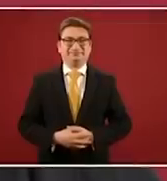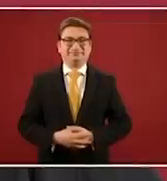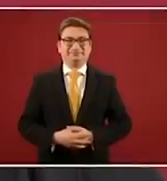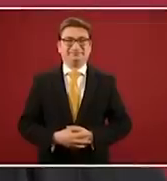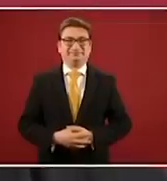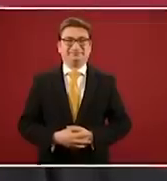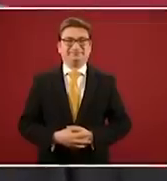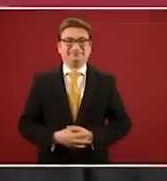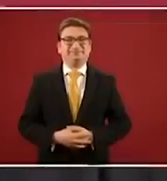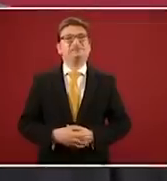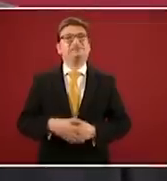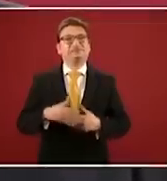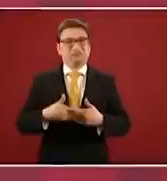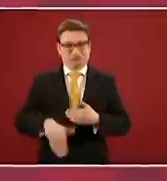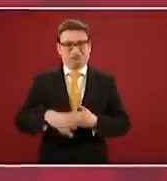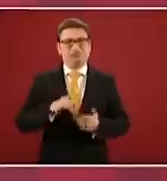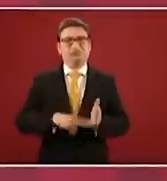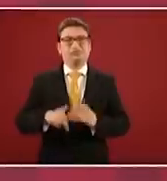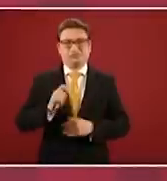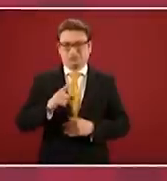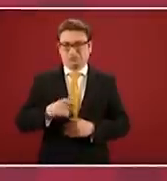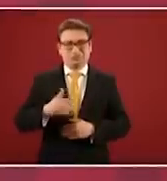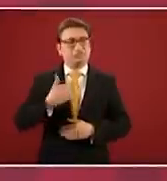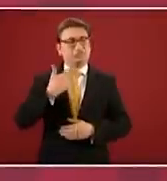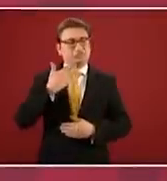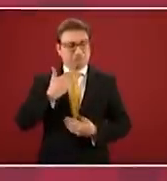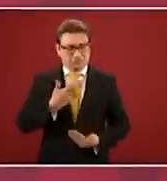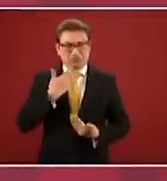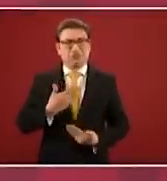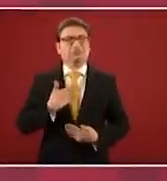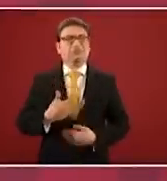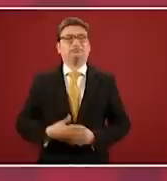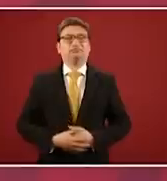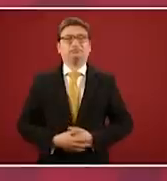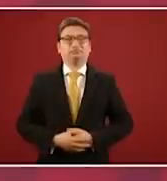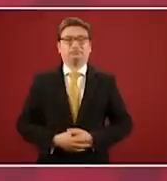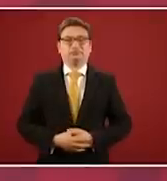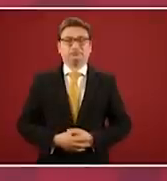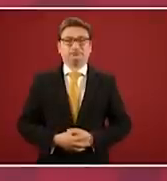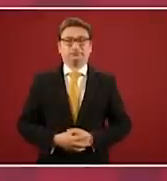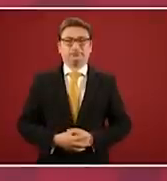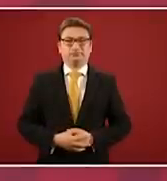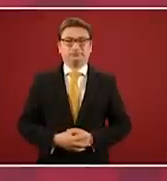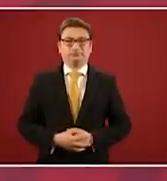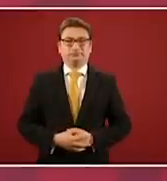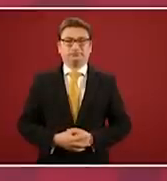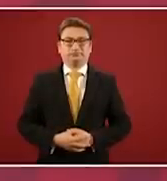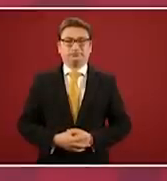Y nos va a ir bien el año próximo.